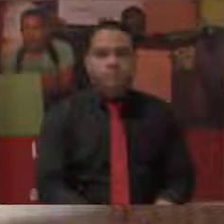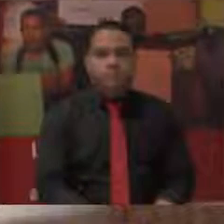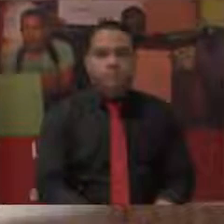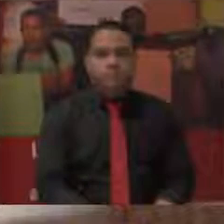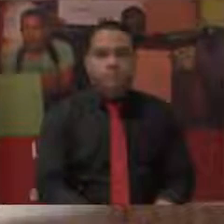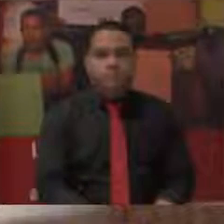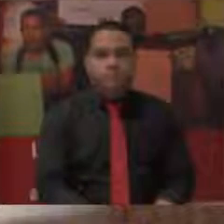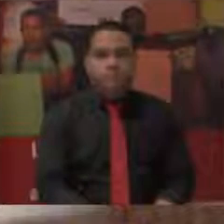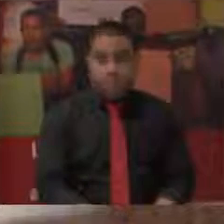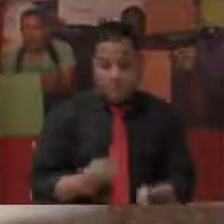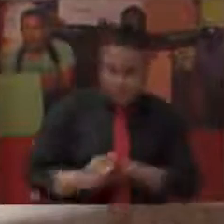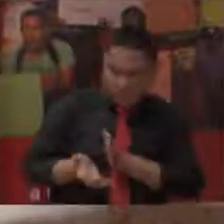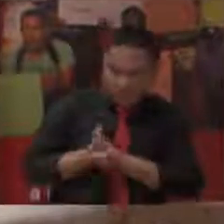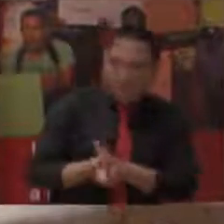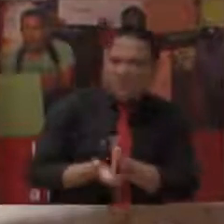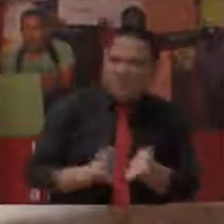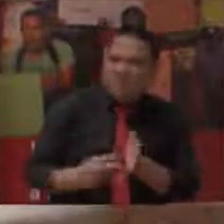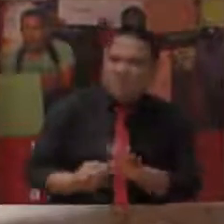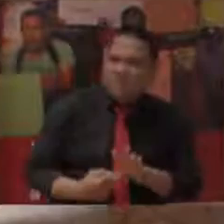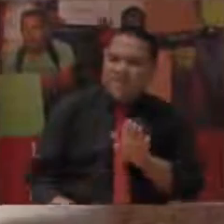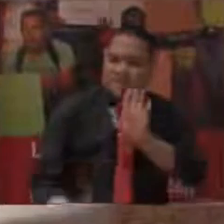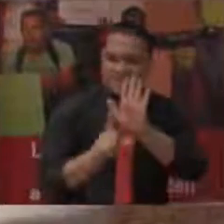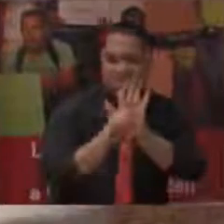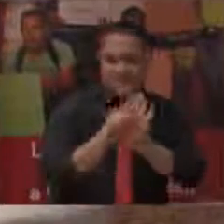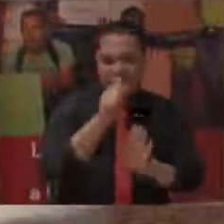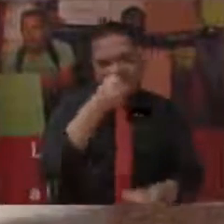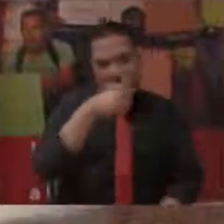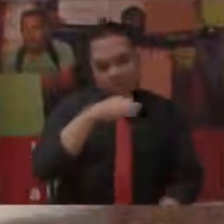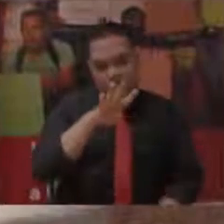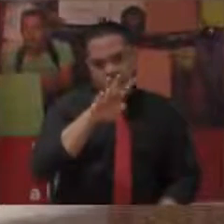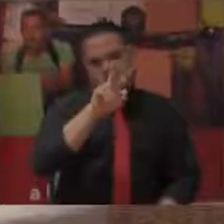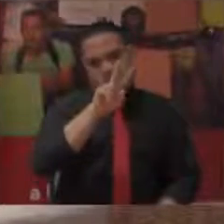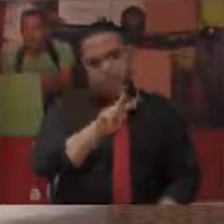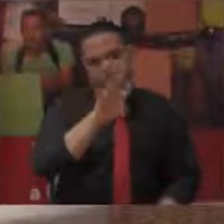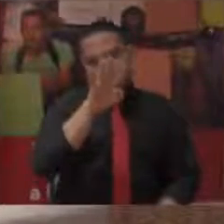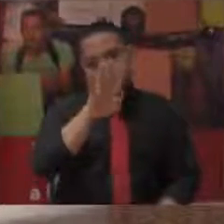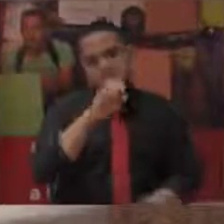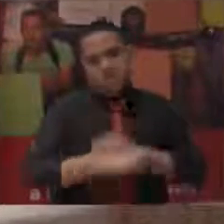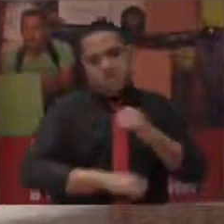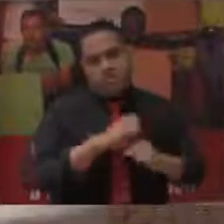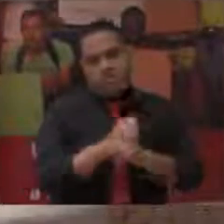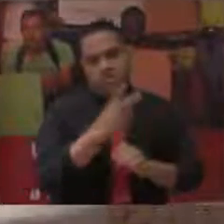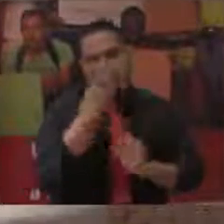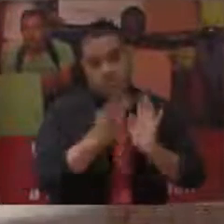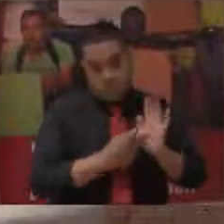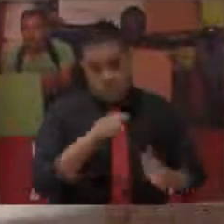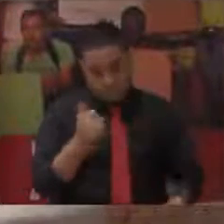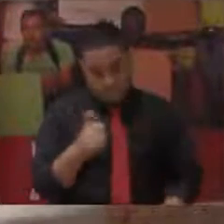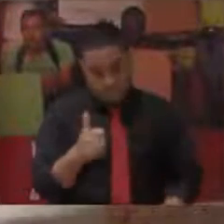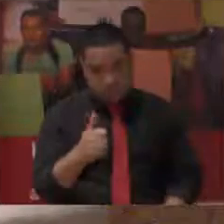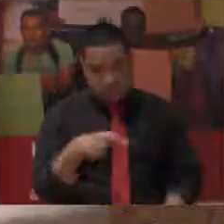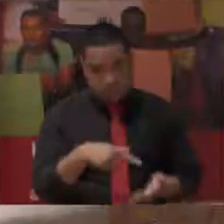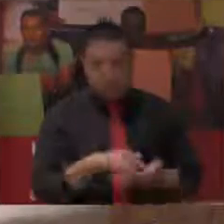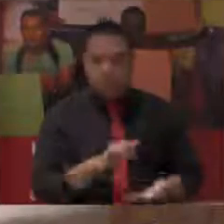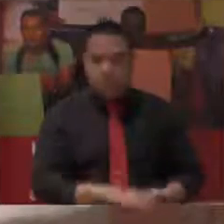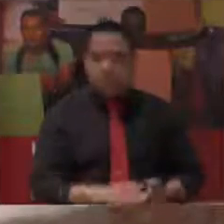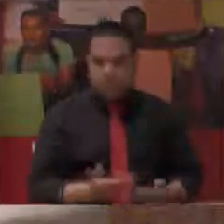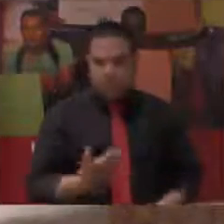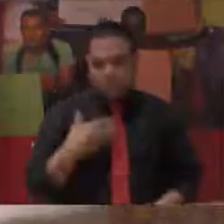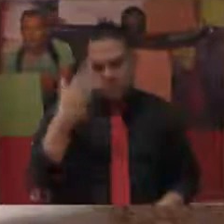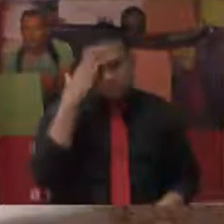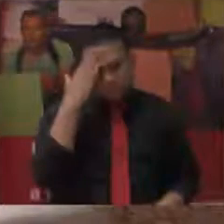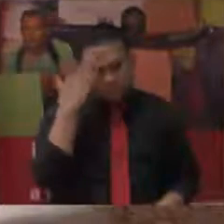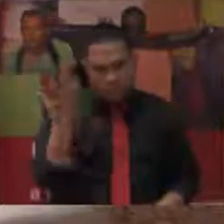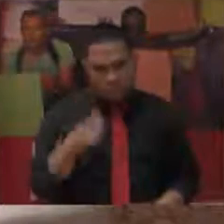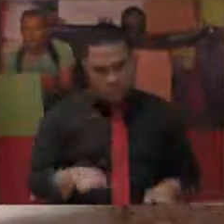Bueno, este mecanismo hace parte de la ley 1424 del 2010, como ya lo pudieron apreciar